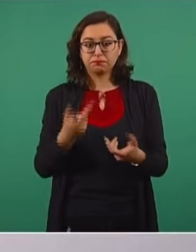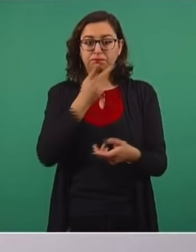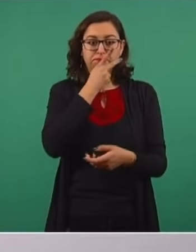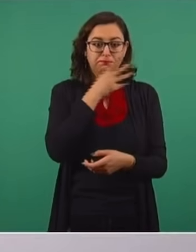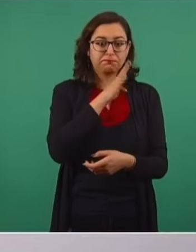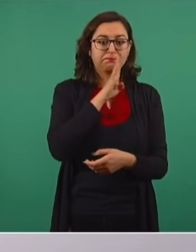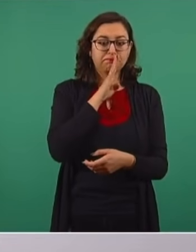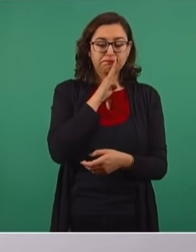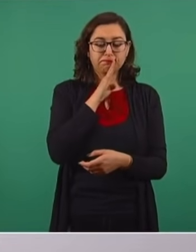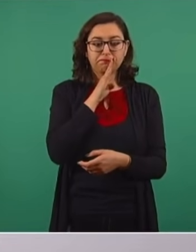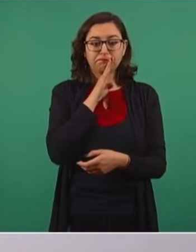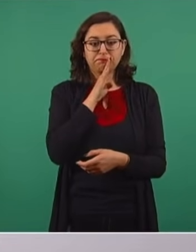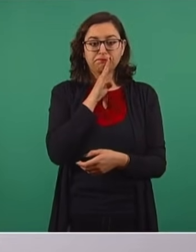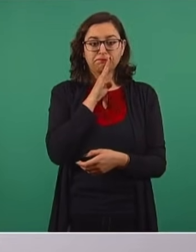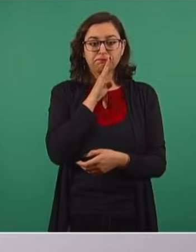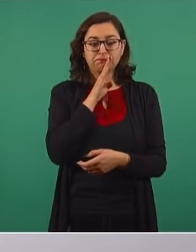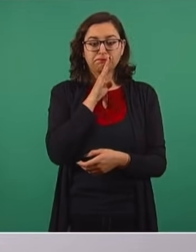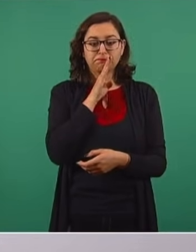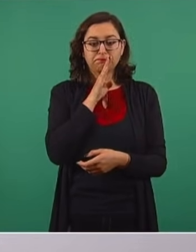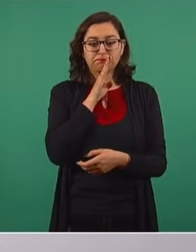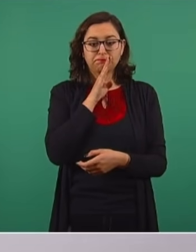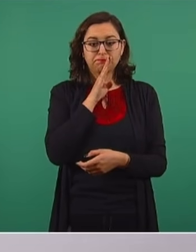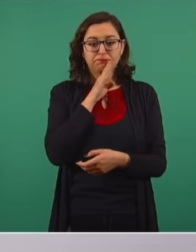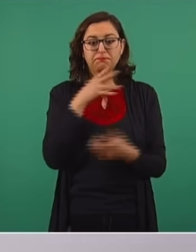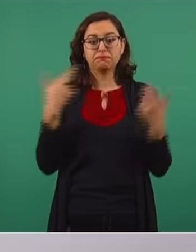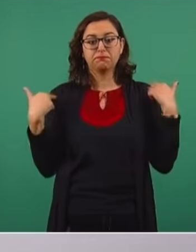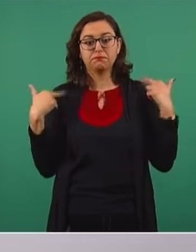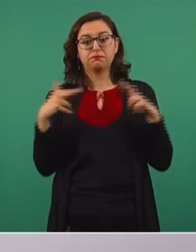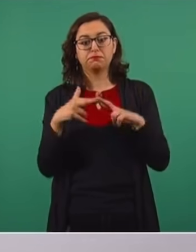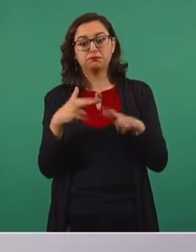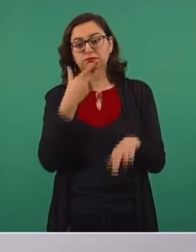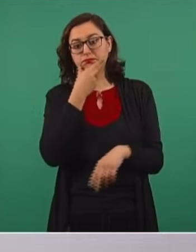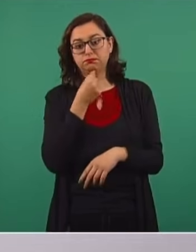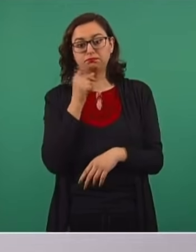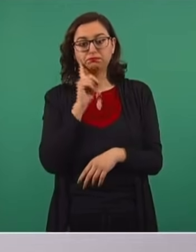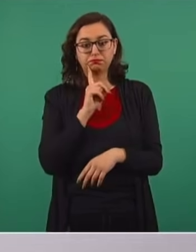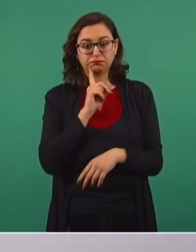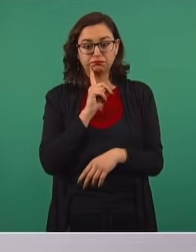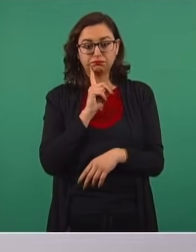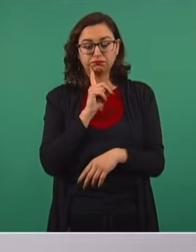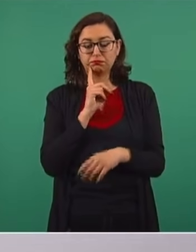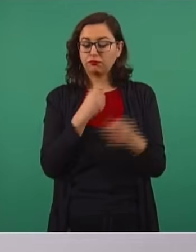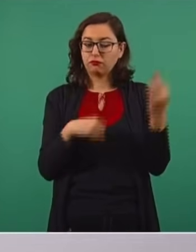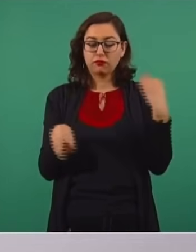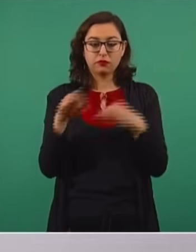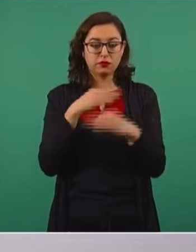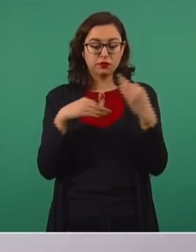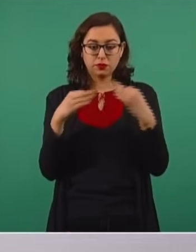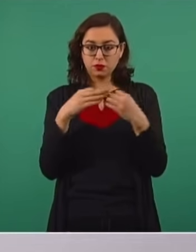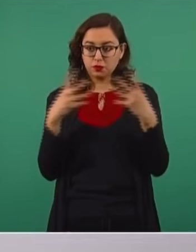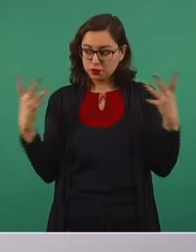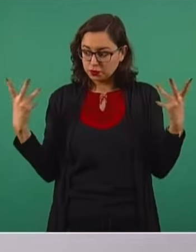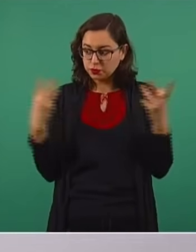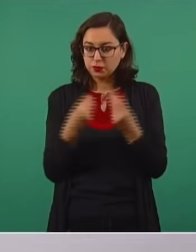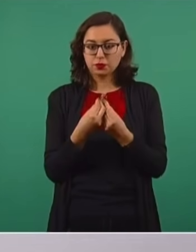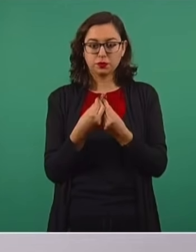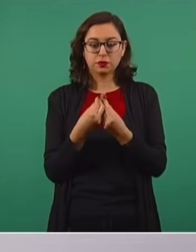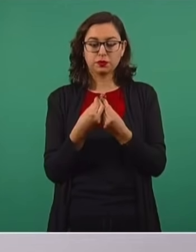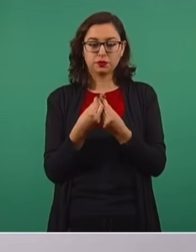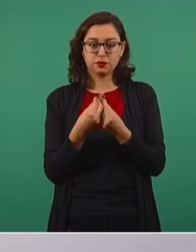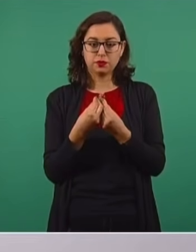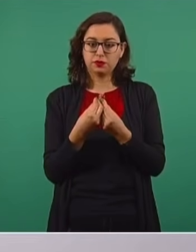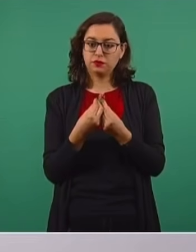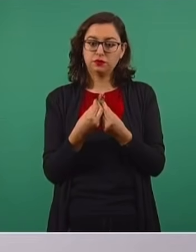familia repito maestras maestros todos porque es